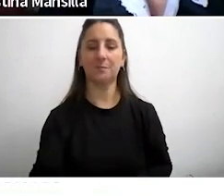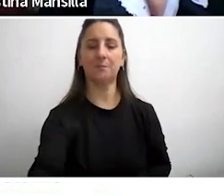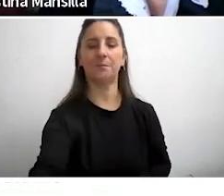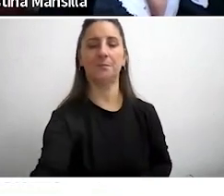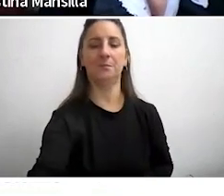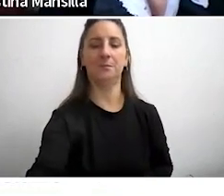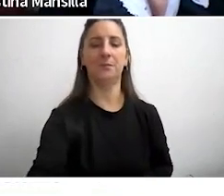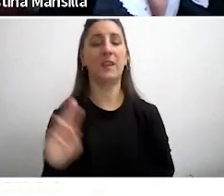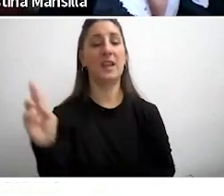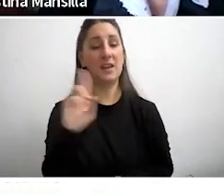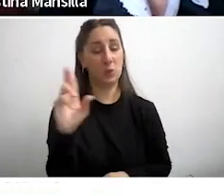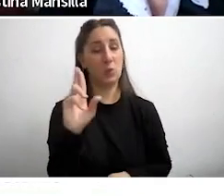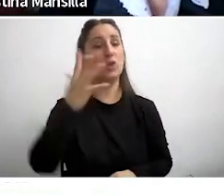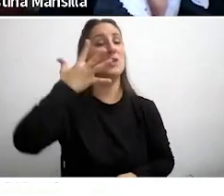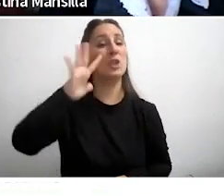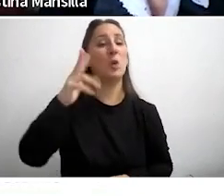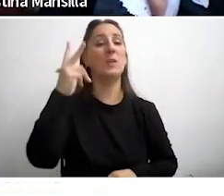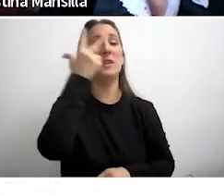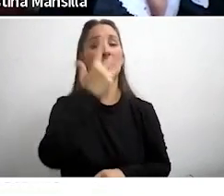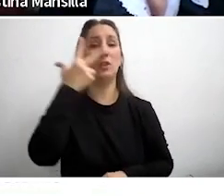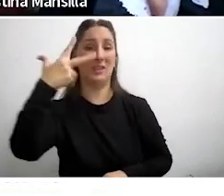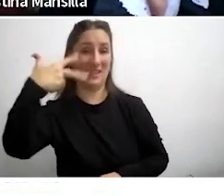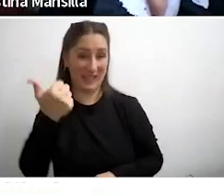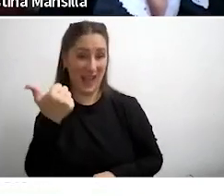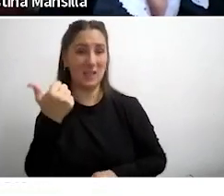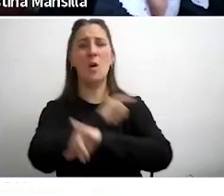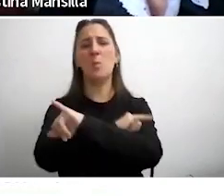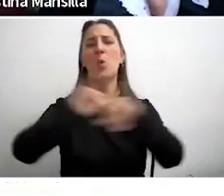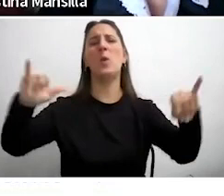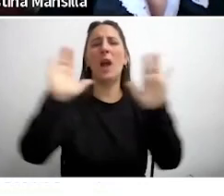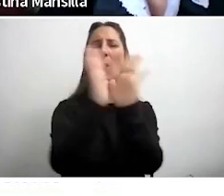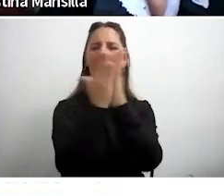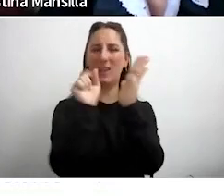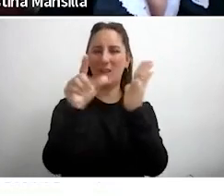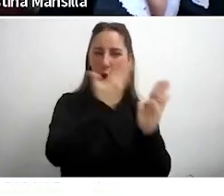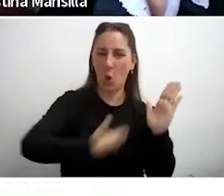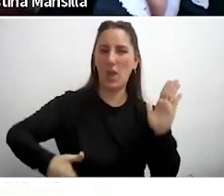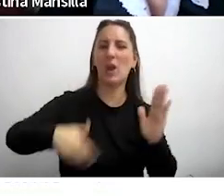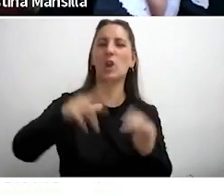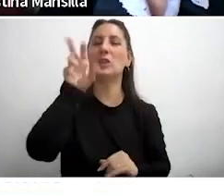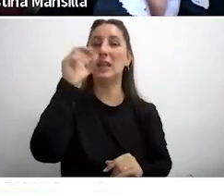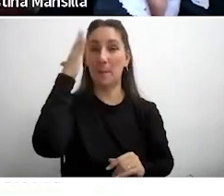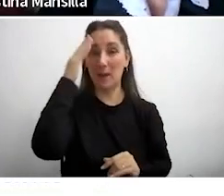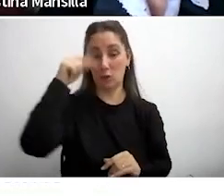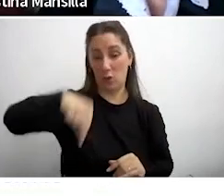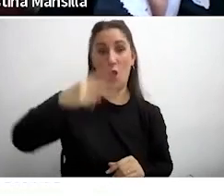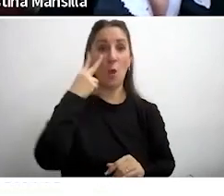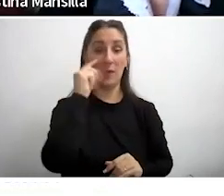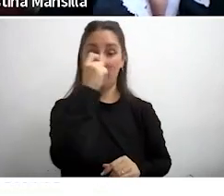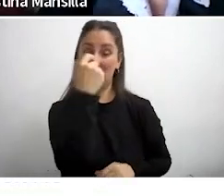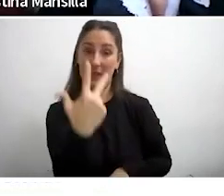La resolución 5336, publicada en Boletín Oficial el 30 de marzo del